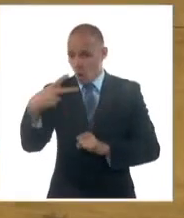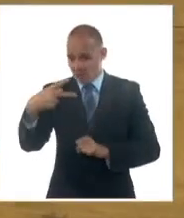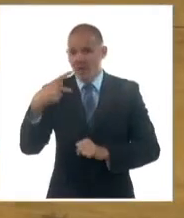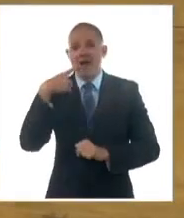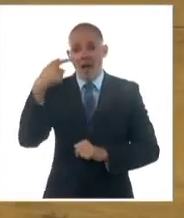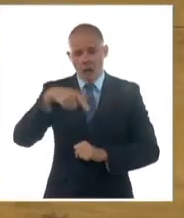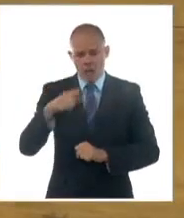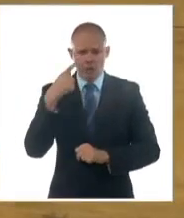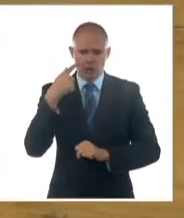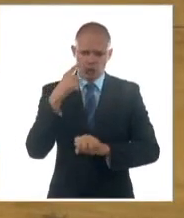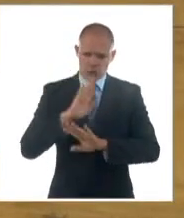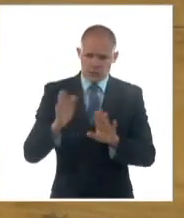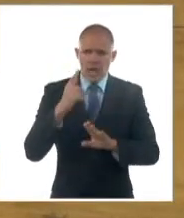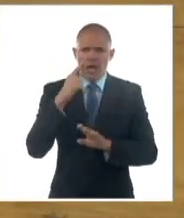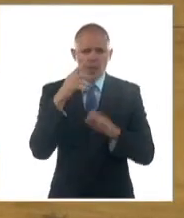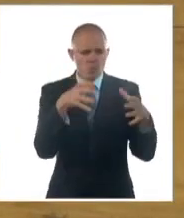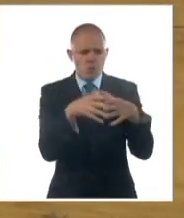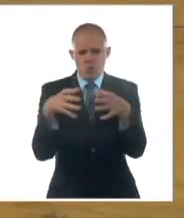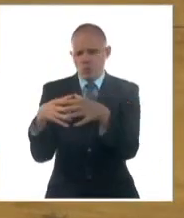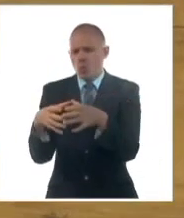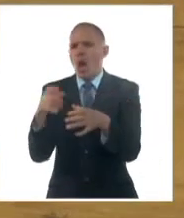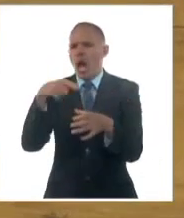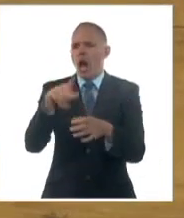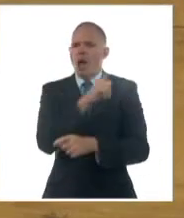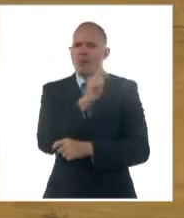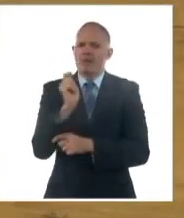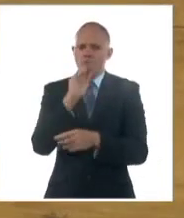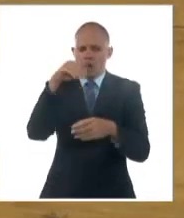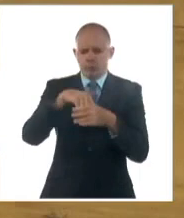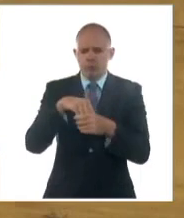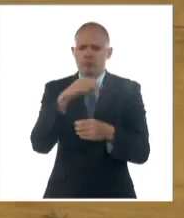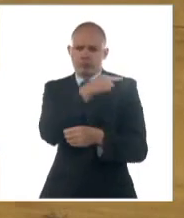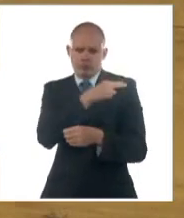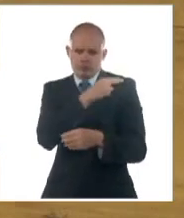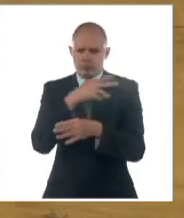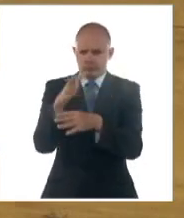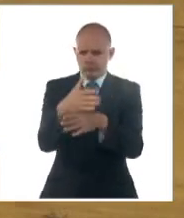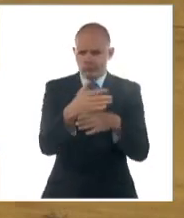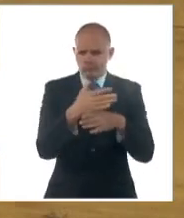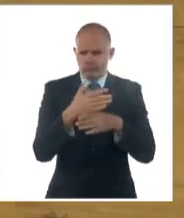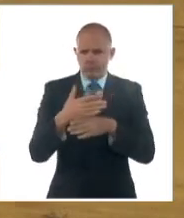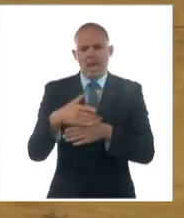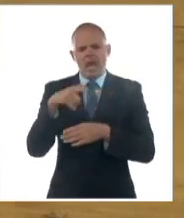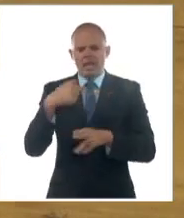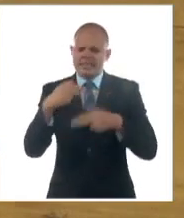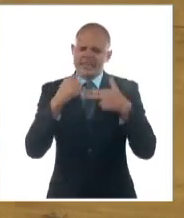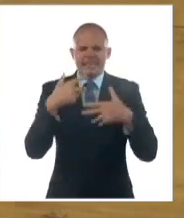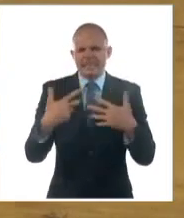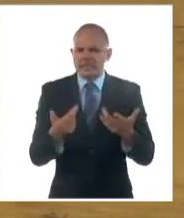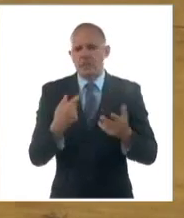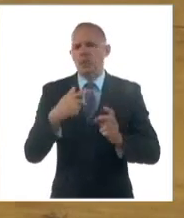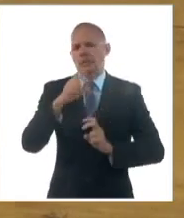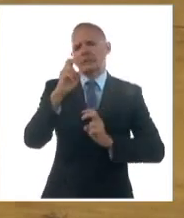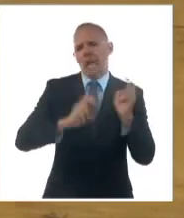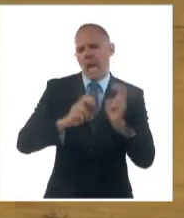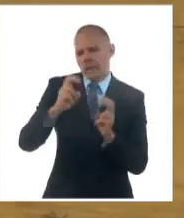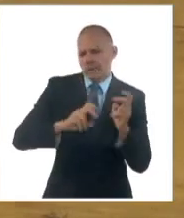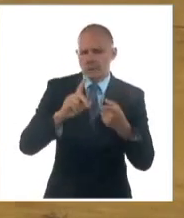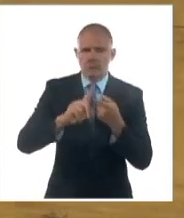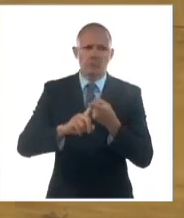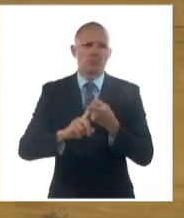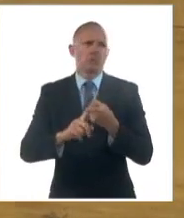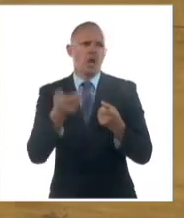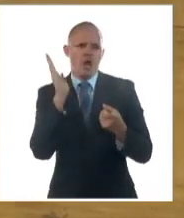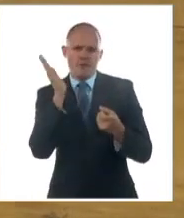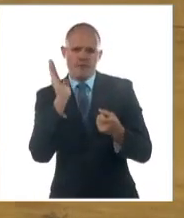combinación armónica de un claustro conformado por profesores y cuadros principales que a través de conferencias, talleres, paneles de intercambio, casos